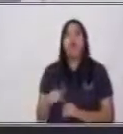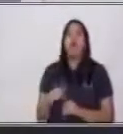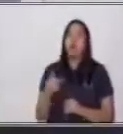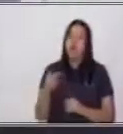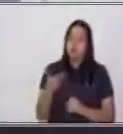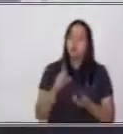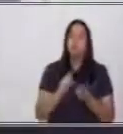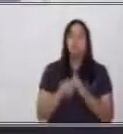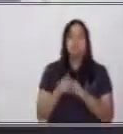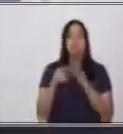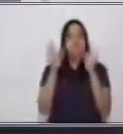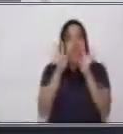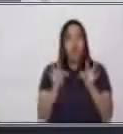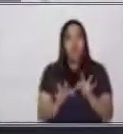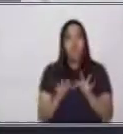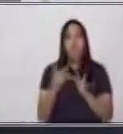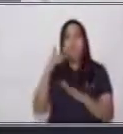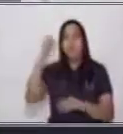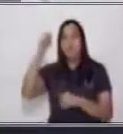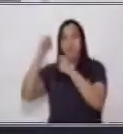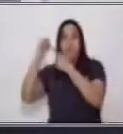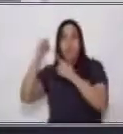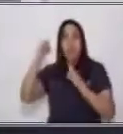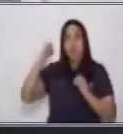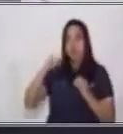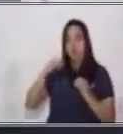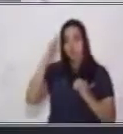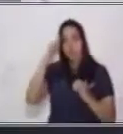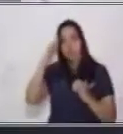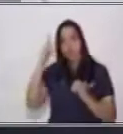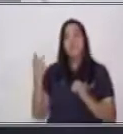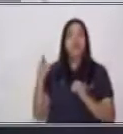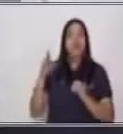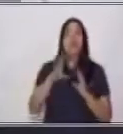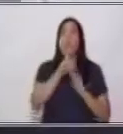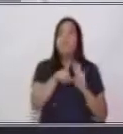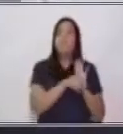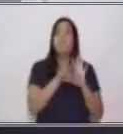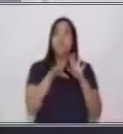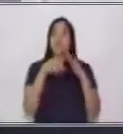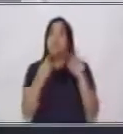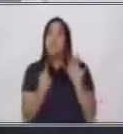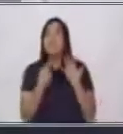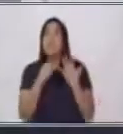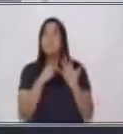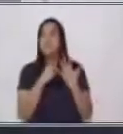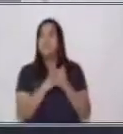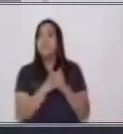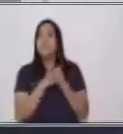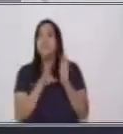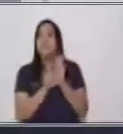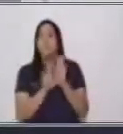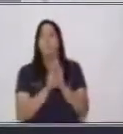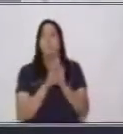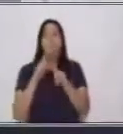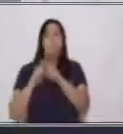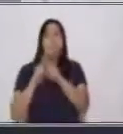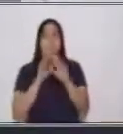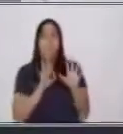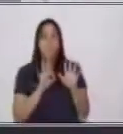Este 0. Ahora hay que hacer 0 esta posición de ahí. Y ahí tenemos un menos 2. Y aquí tenemos un